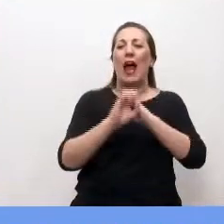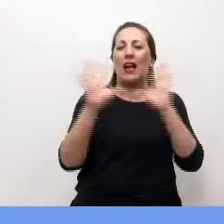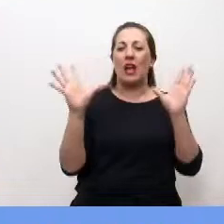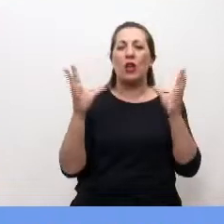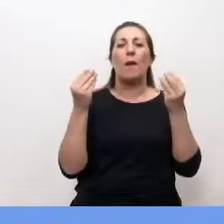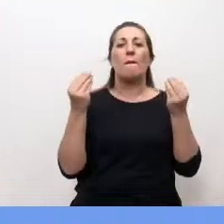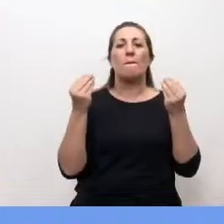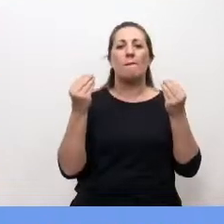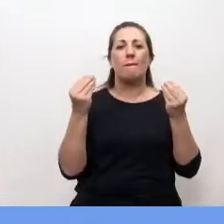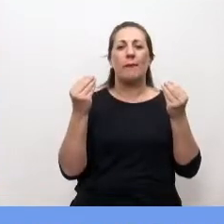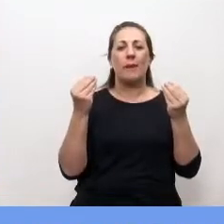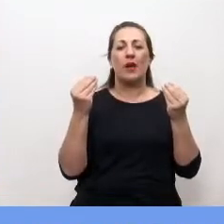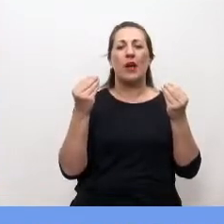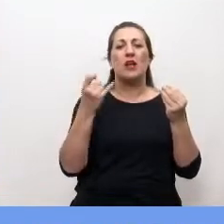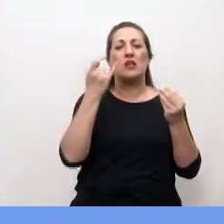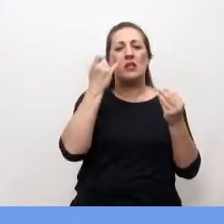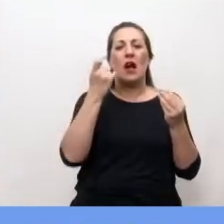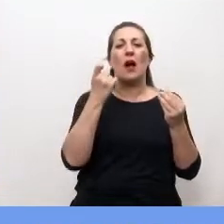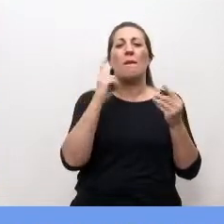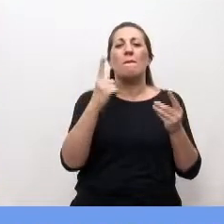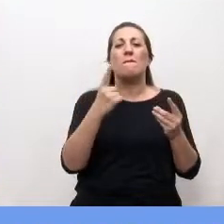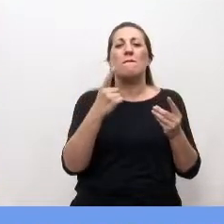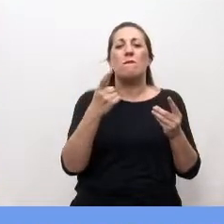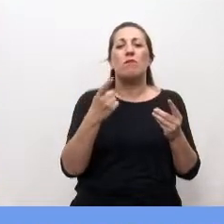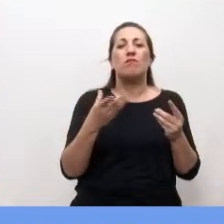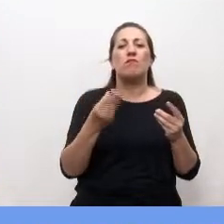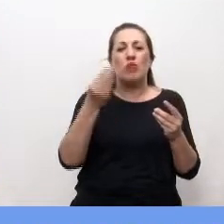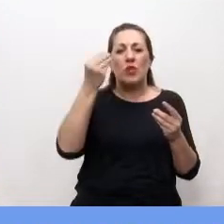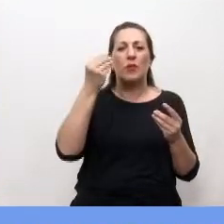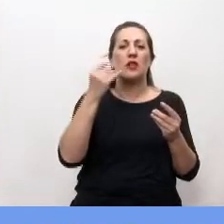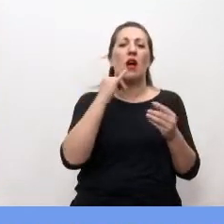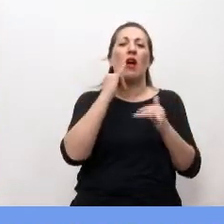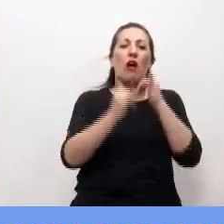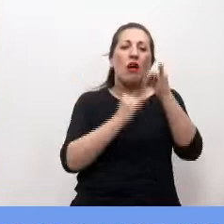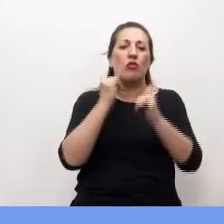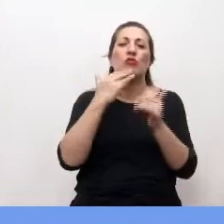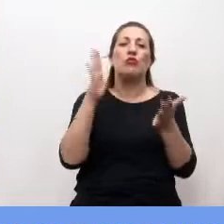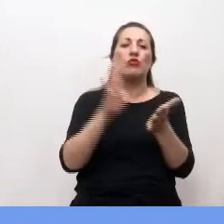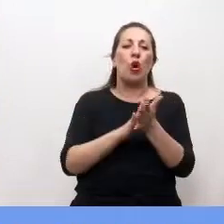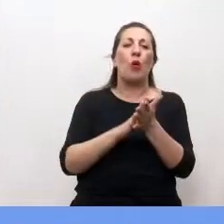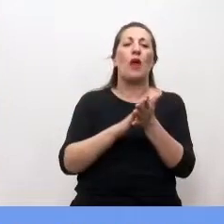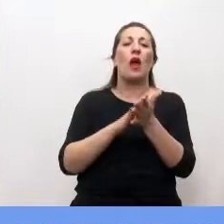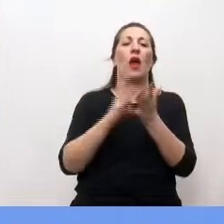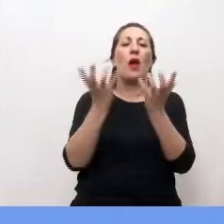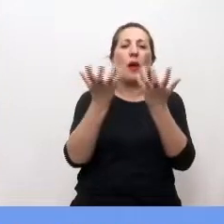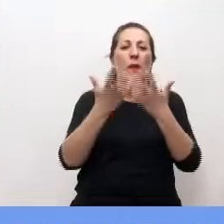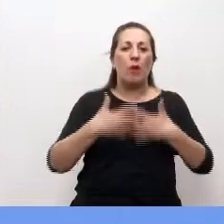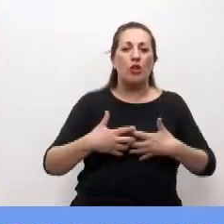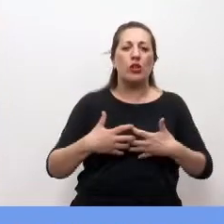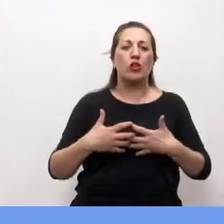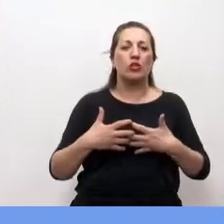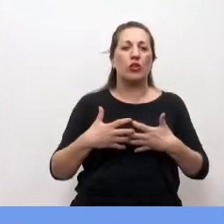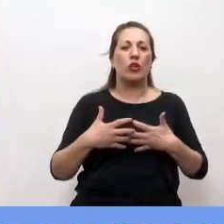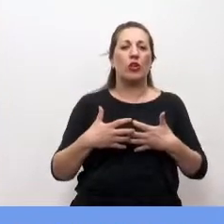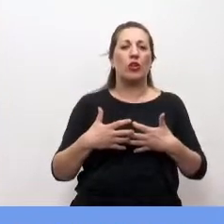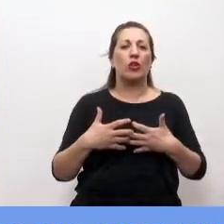ya no es la primera vez sino que me he encontrado hablando informando sobre sobre proyectos que no